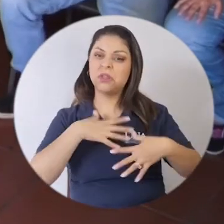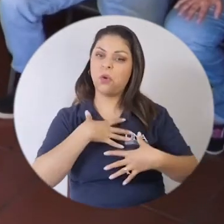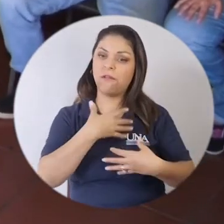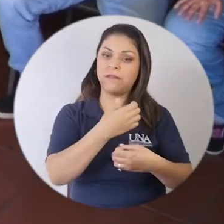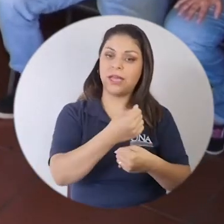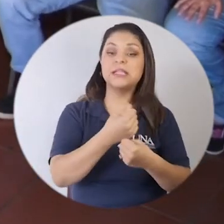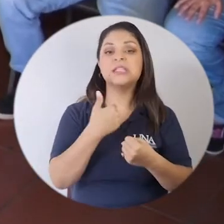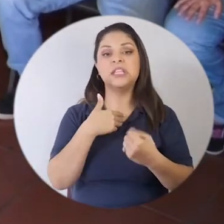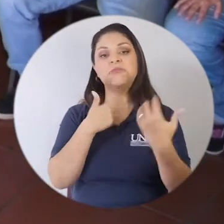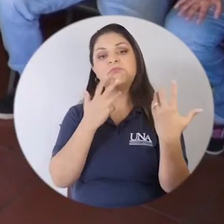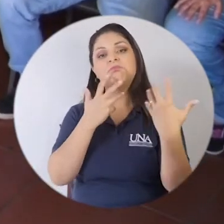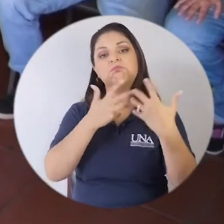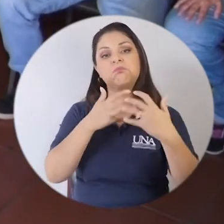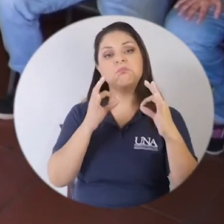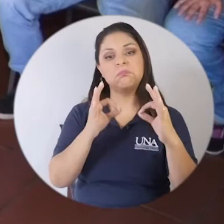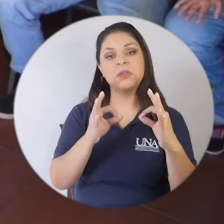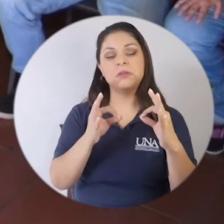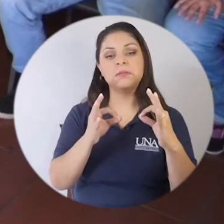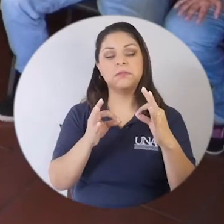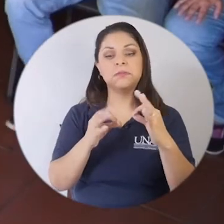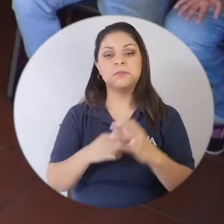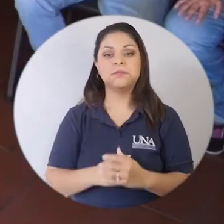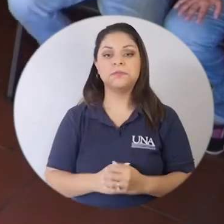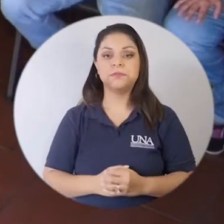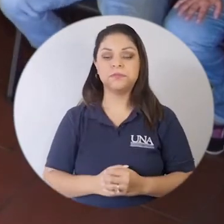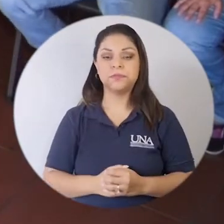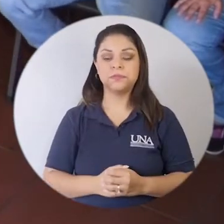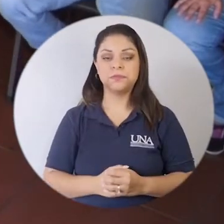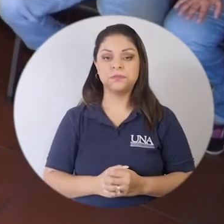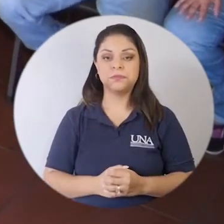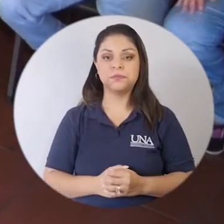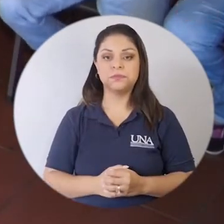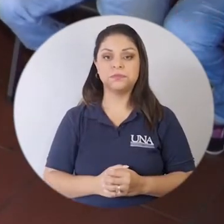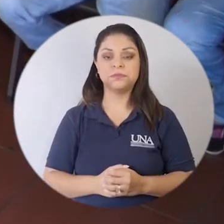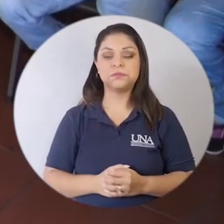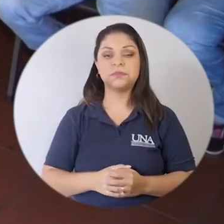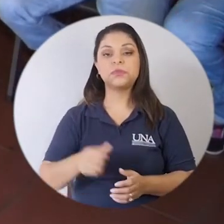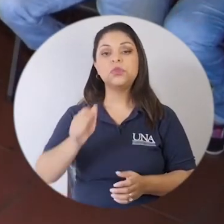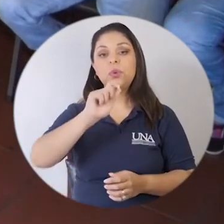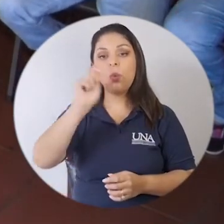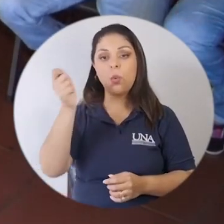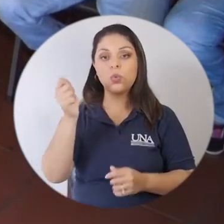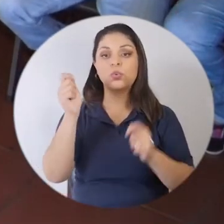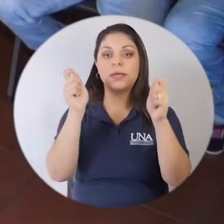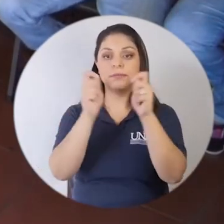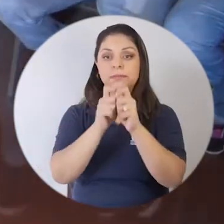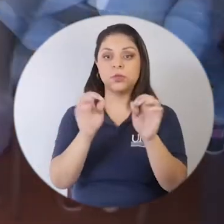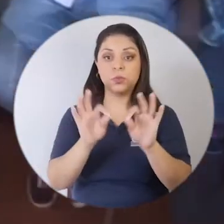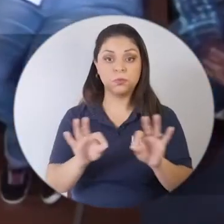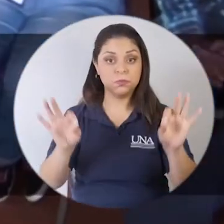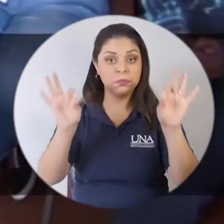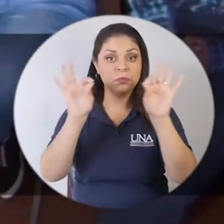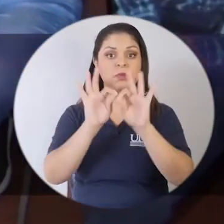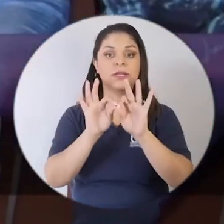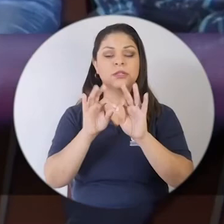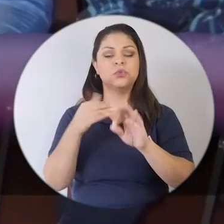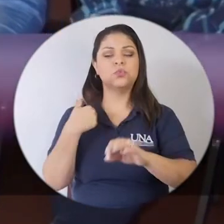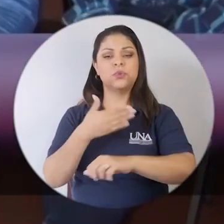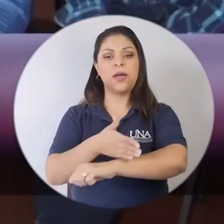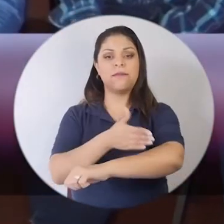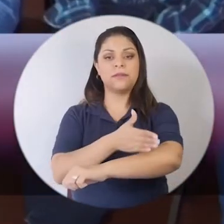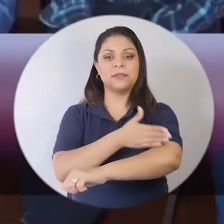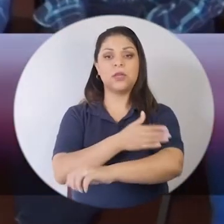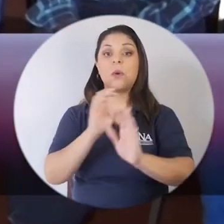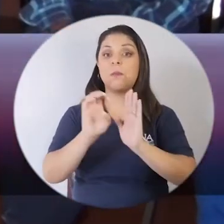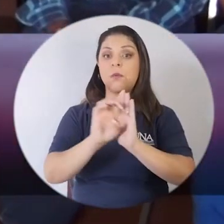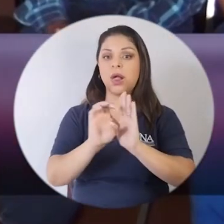tiene hasta cierta afinidad y tienen un recorrido respecto al tema. Otro de los aspectos importantes que hemos